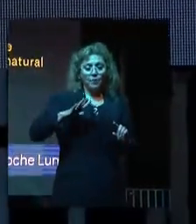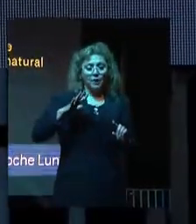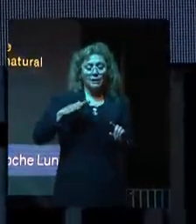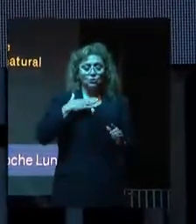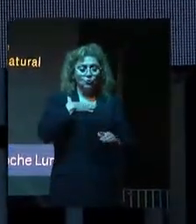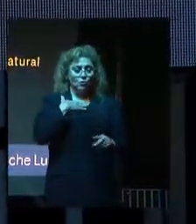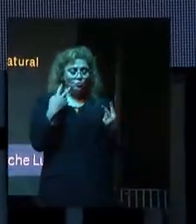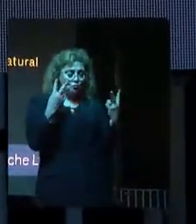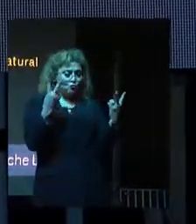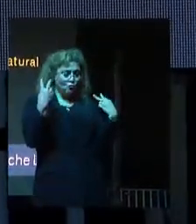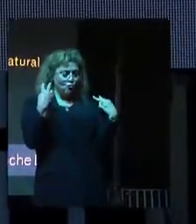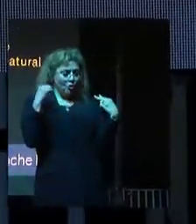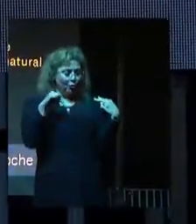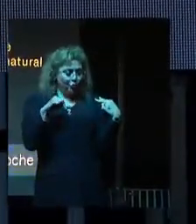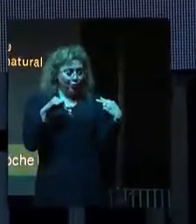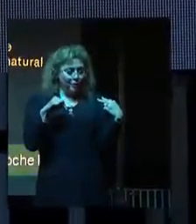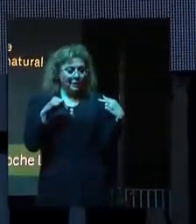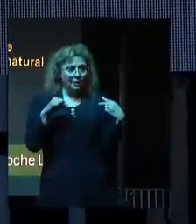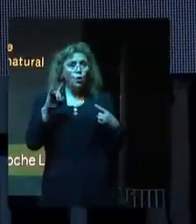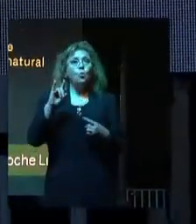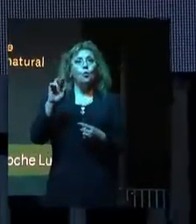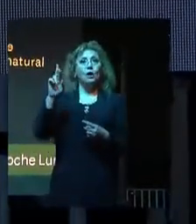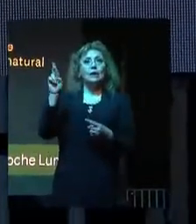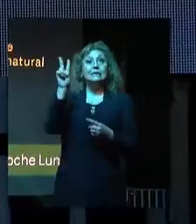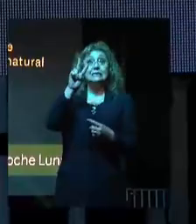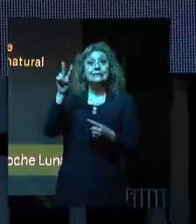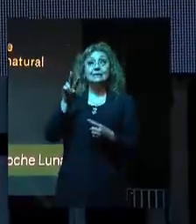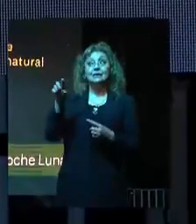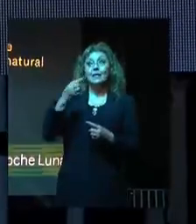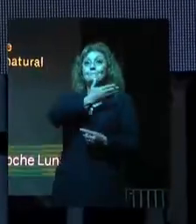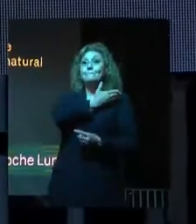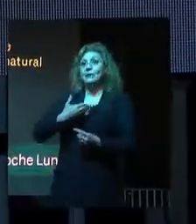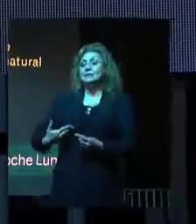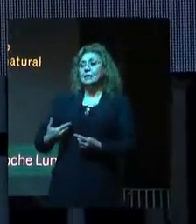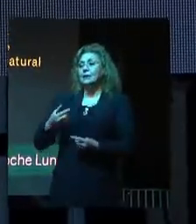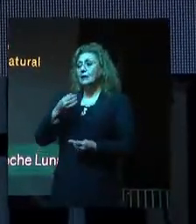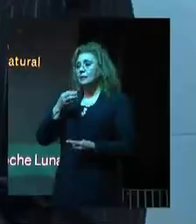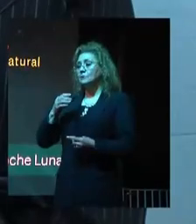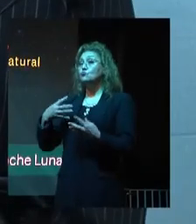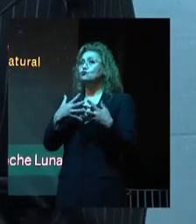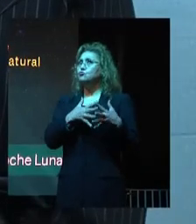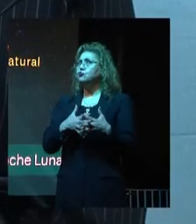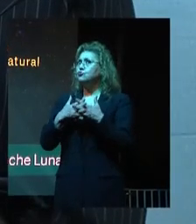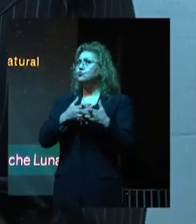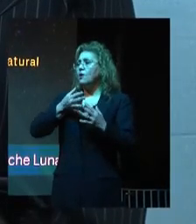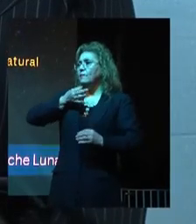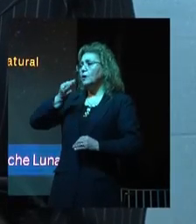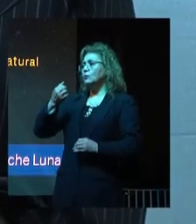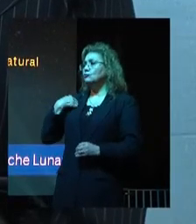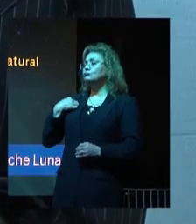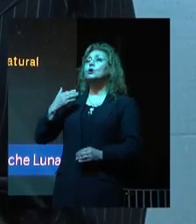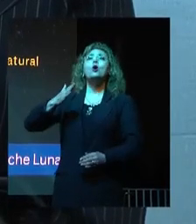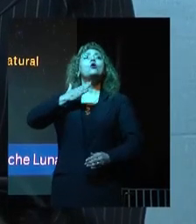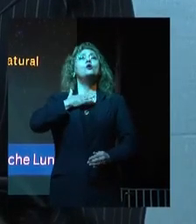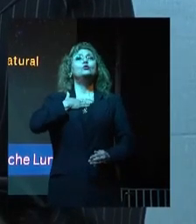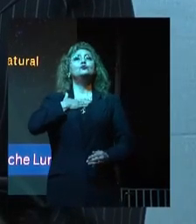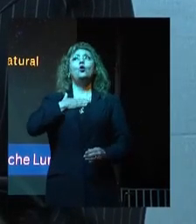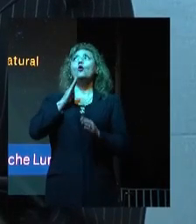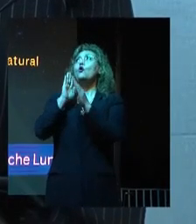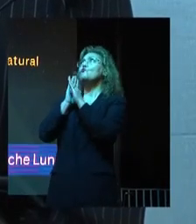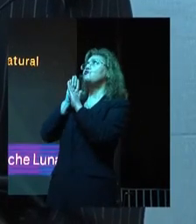Soviética. Y entonces el presidente de Estados Unidos dijo: yo quiero que nosotros lleguemos a la